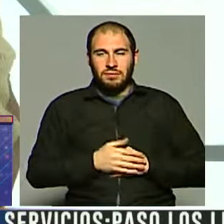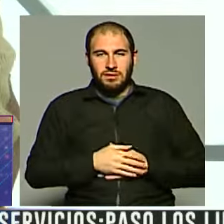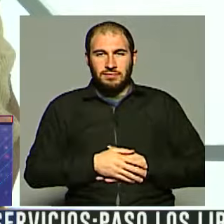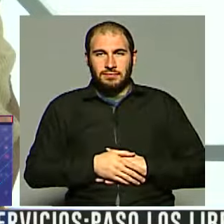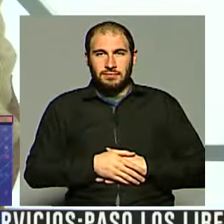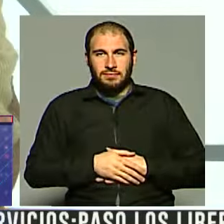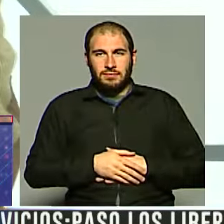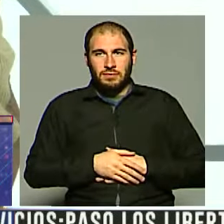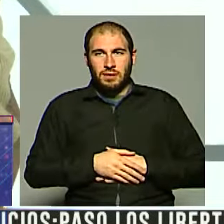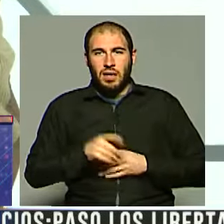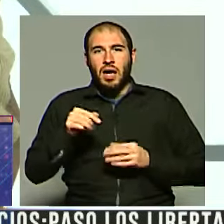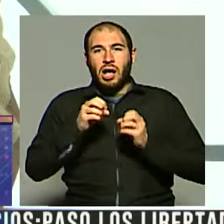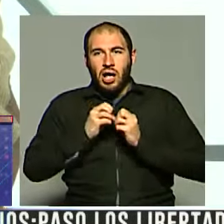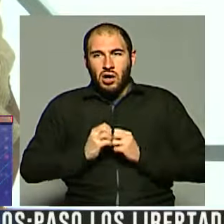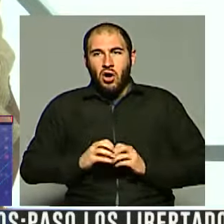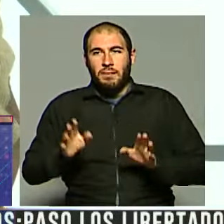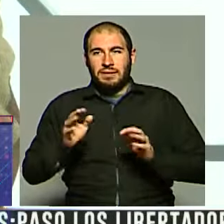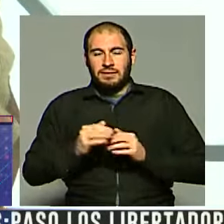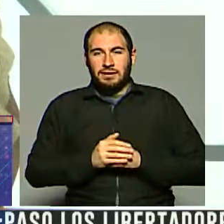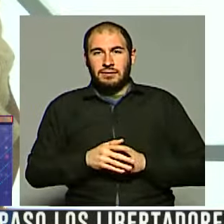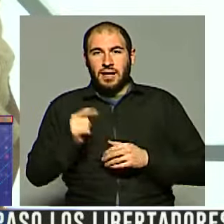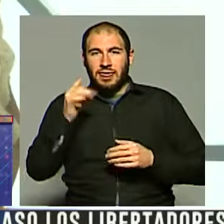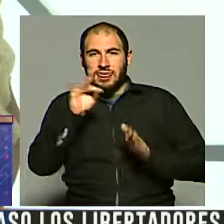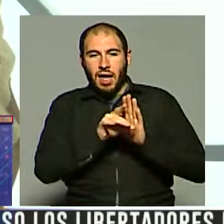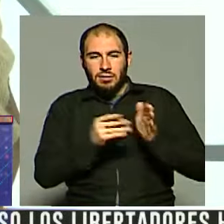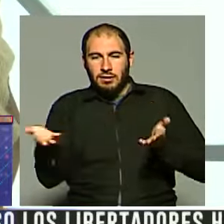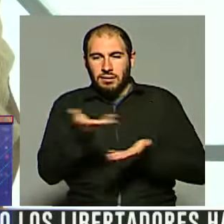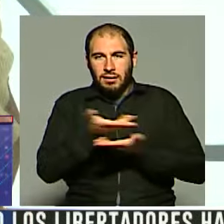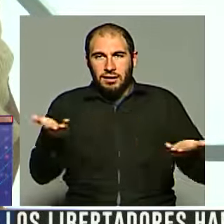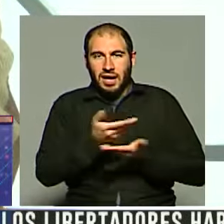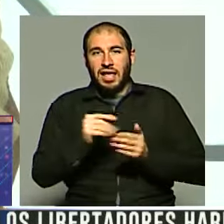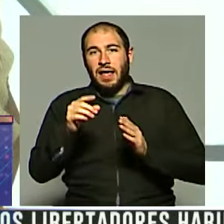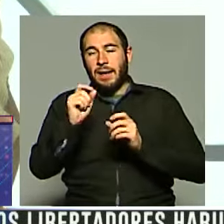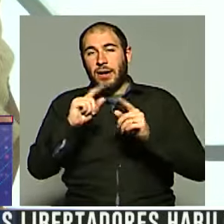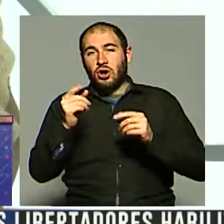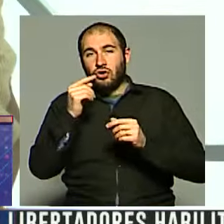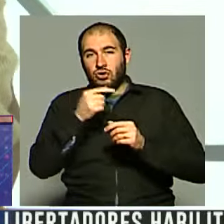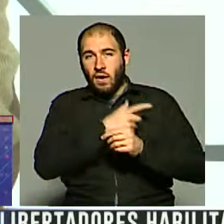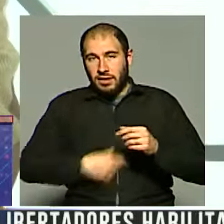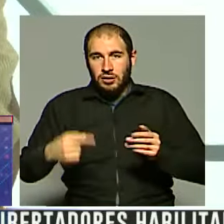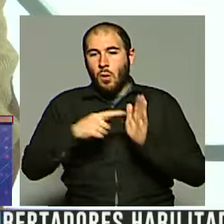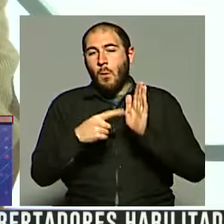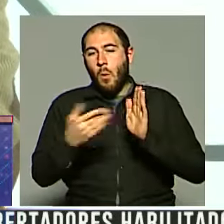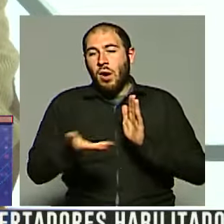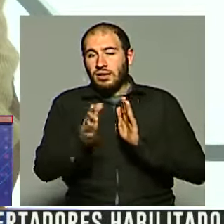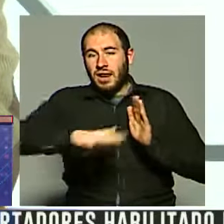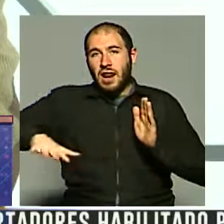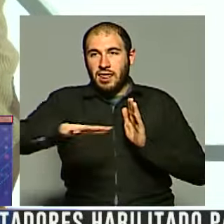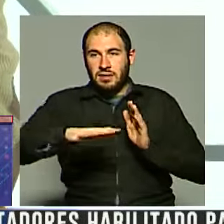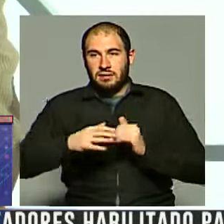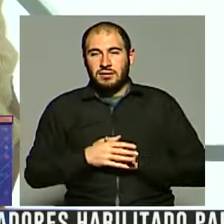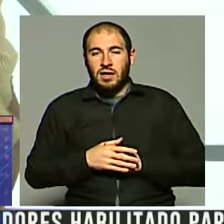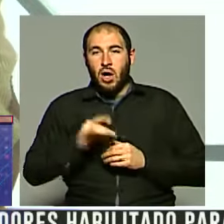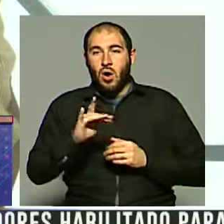Uh-huh. Cuando uno empieza a tener en cuenta y cruzar estos datos, uno ve que los indicadores del gobierno con los que muestra la realidad